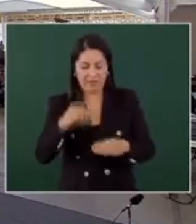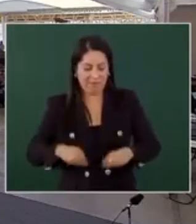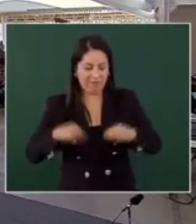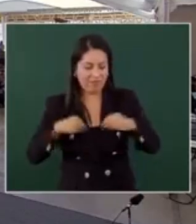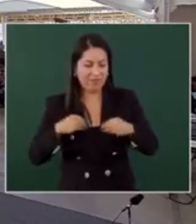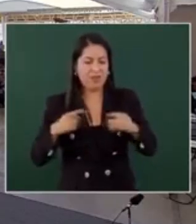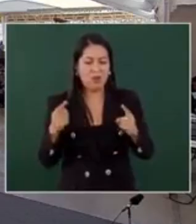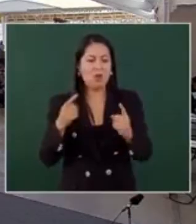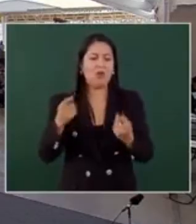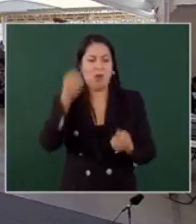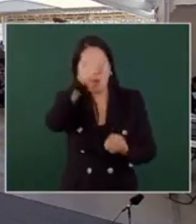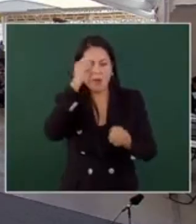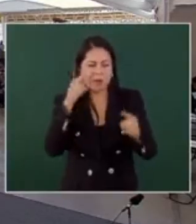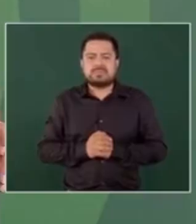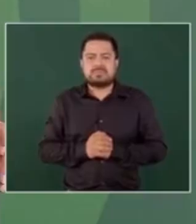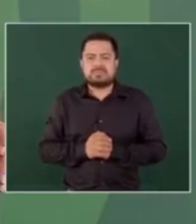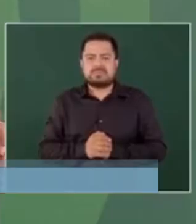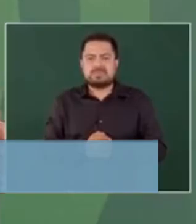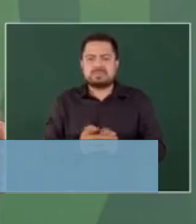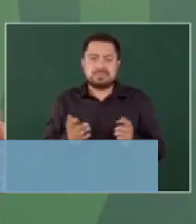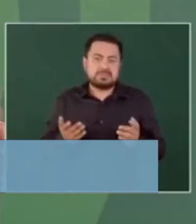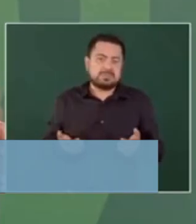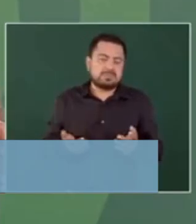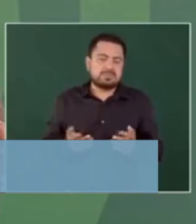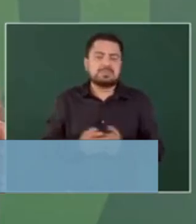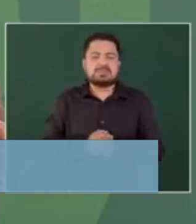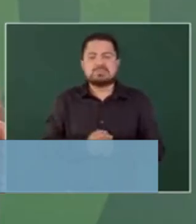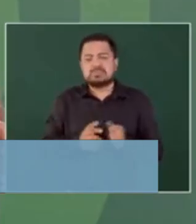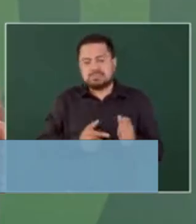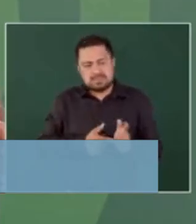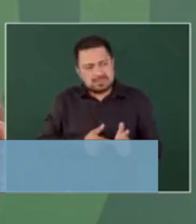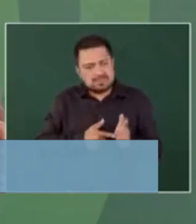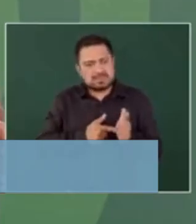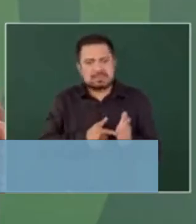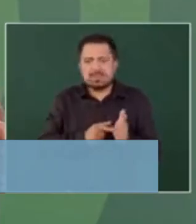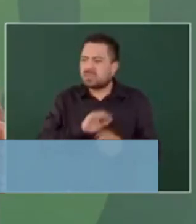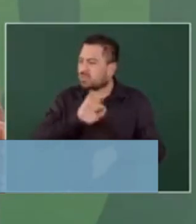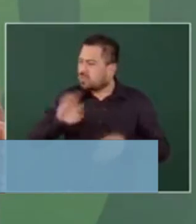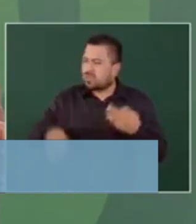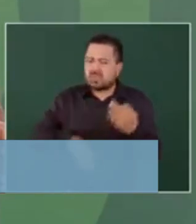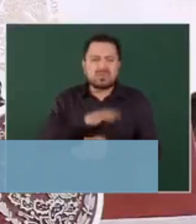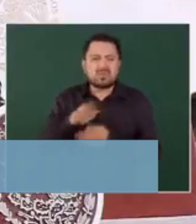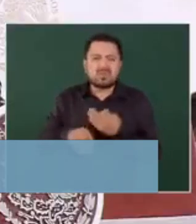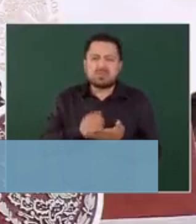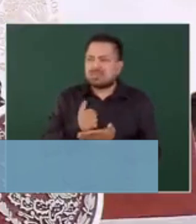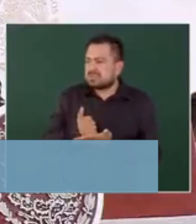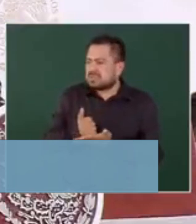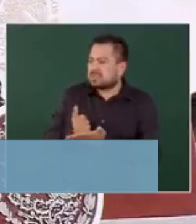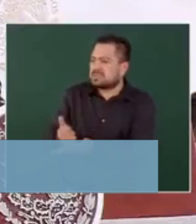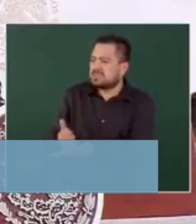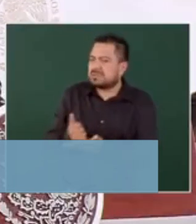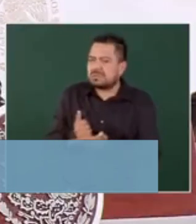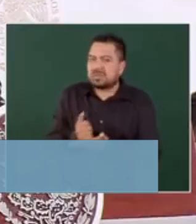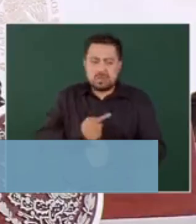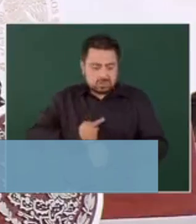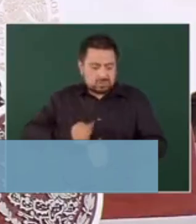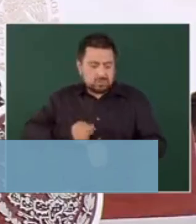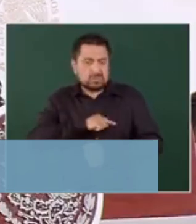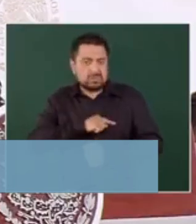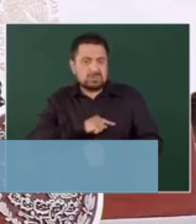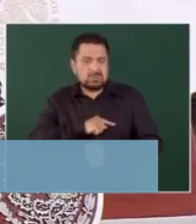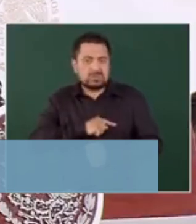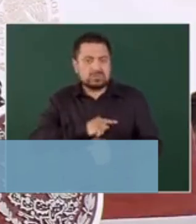a quien quiere y respeta mucho. Entonces, seguir todos ayudando, nosotros vamos a